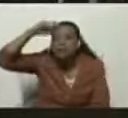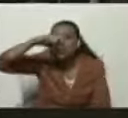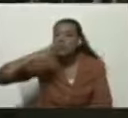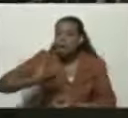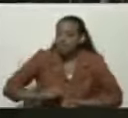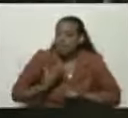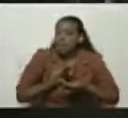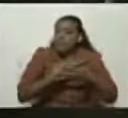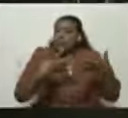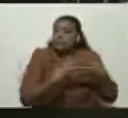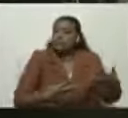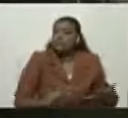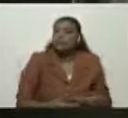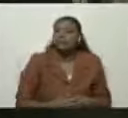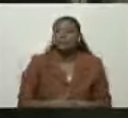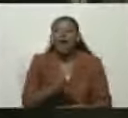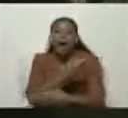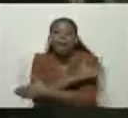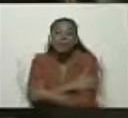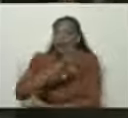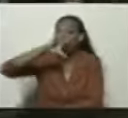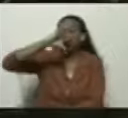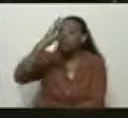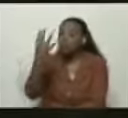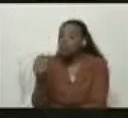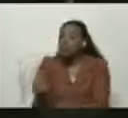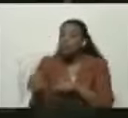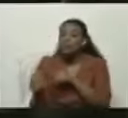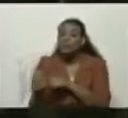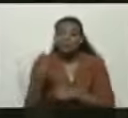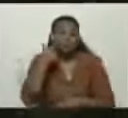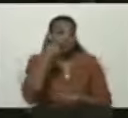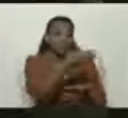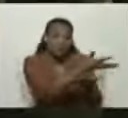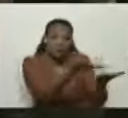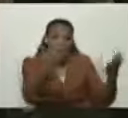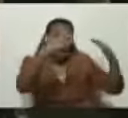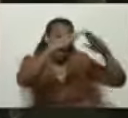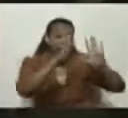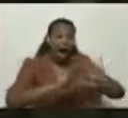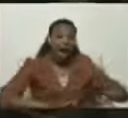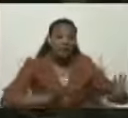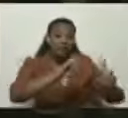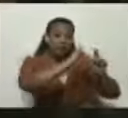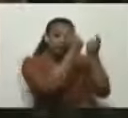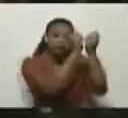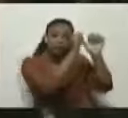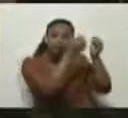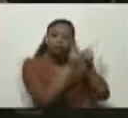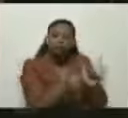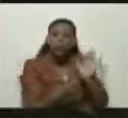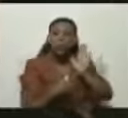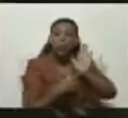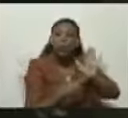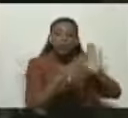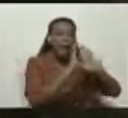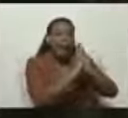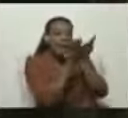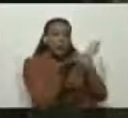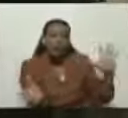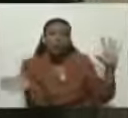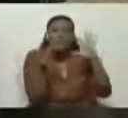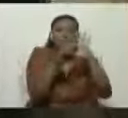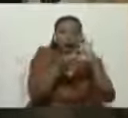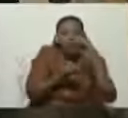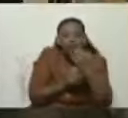poesía. Así es. Un abrazo a Sudáfrica. Así es. Bueno, y vemos cómo esta Casa de las Artes Plásticas se combina con el libro y la lectura